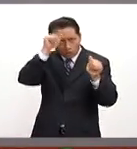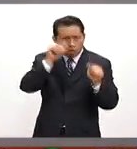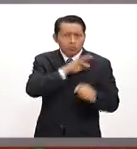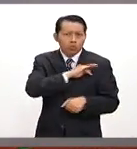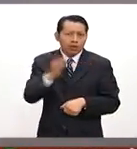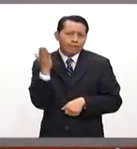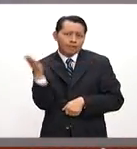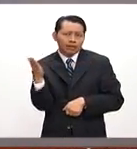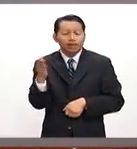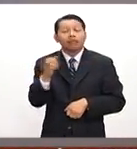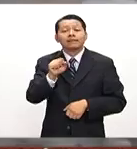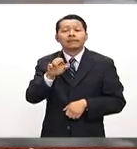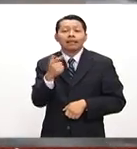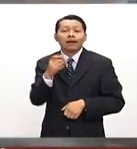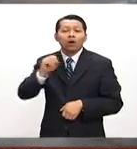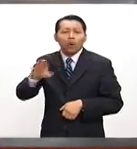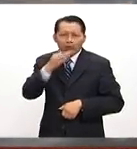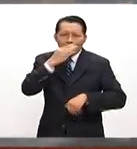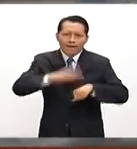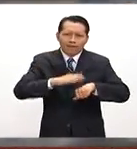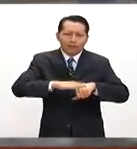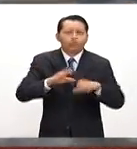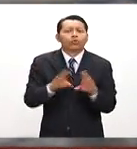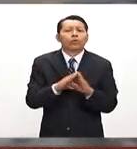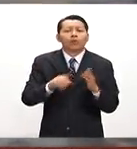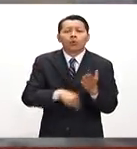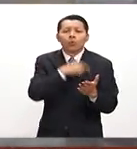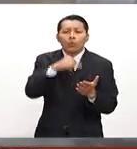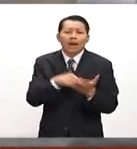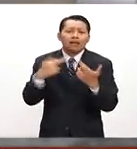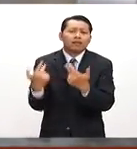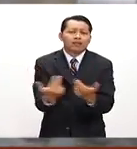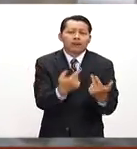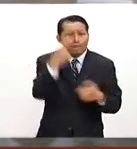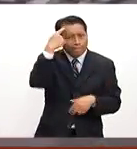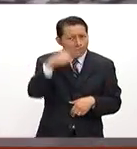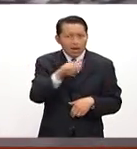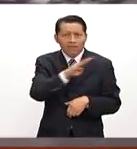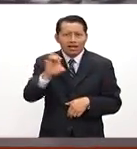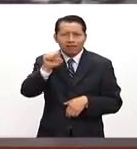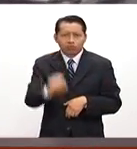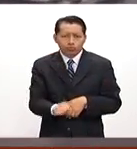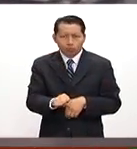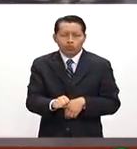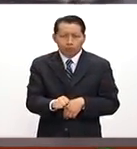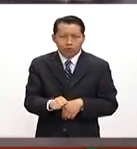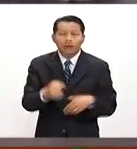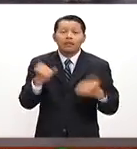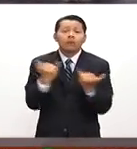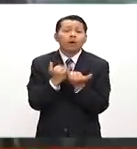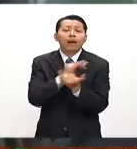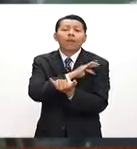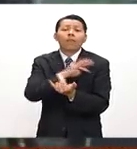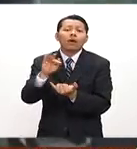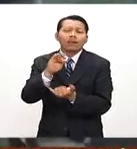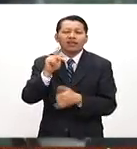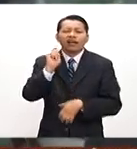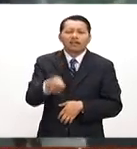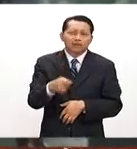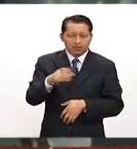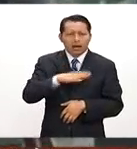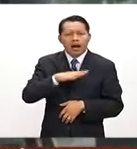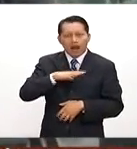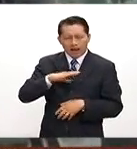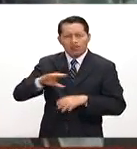Secretaría de Gobernación emitir la declaratoria de zona de desastre para Baja California Sur, a fin de acceder a los recursos del Fondo Nacional